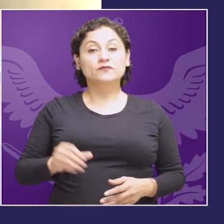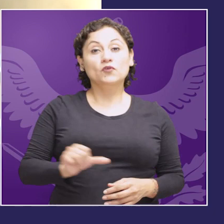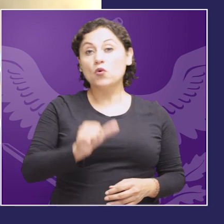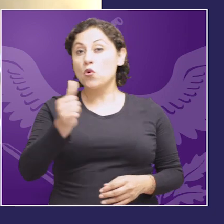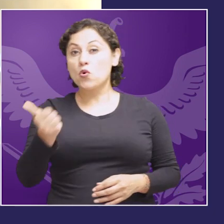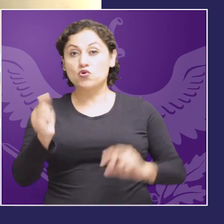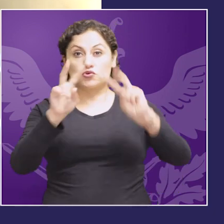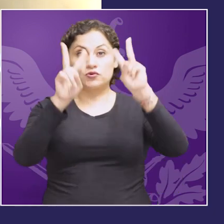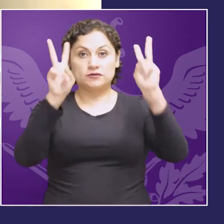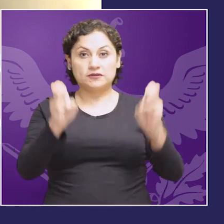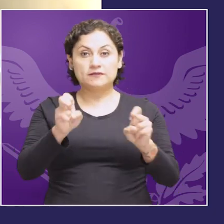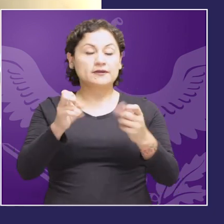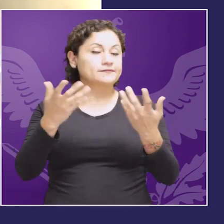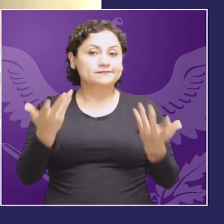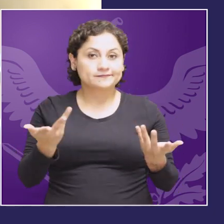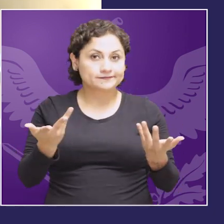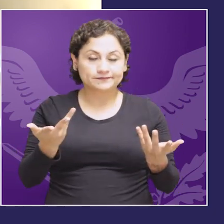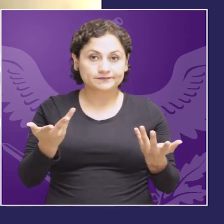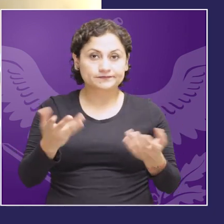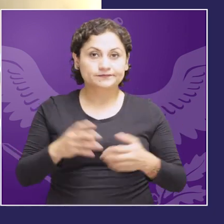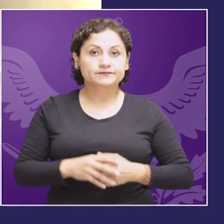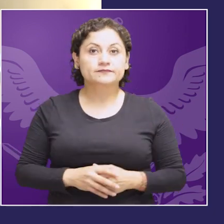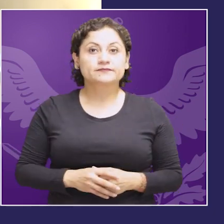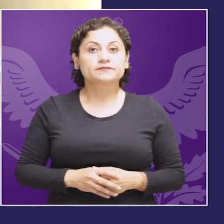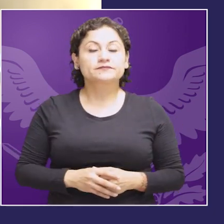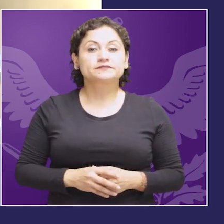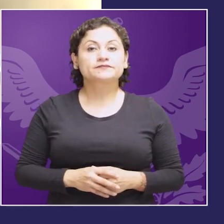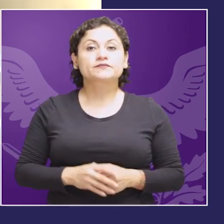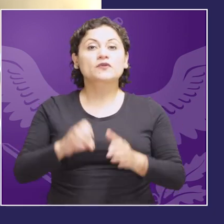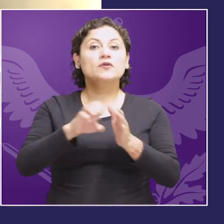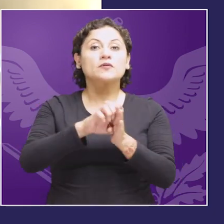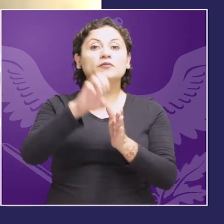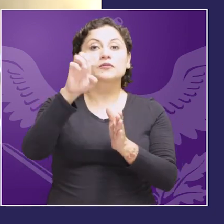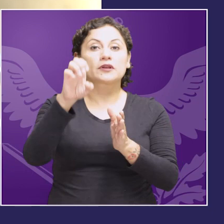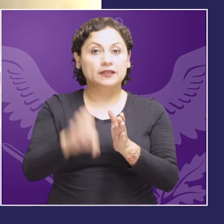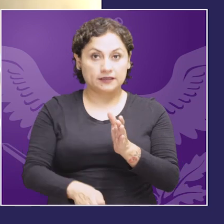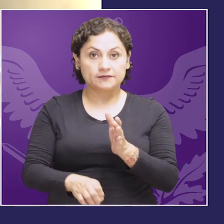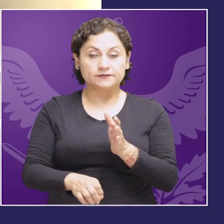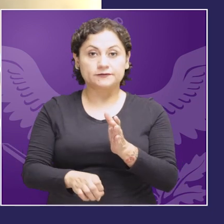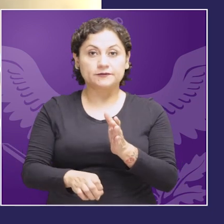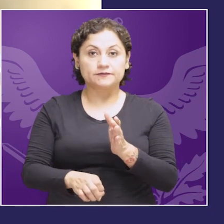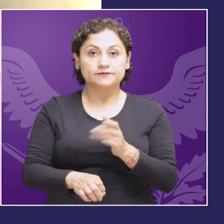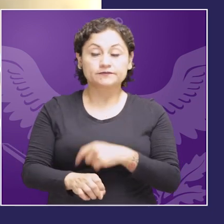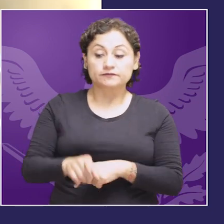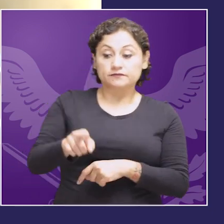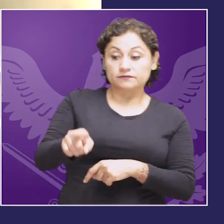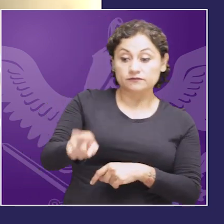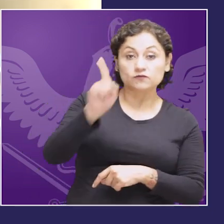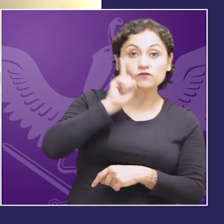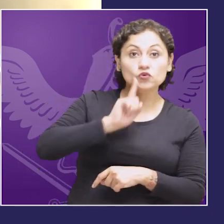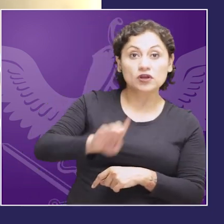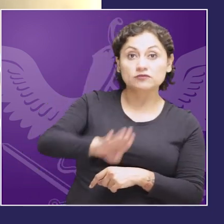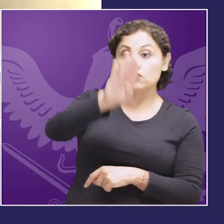otro tema son la necesidad de que cuando se da la noticia de una muerte